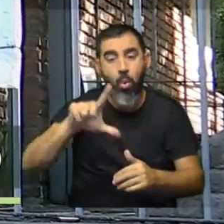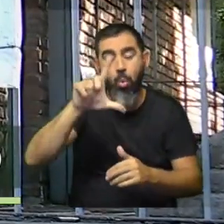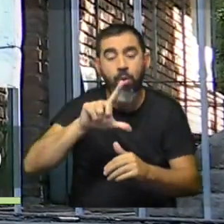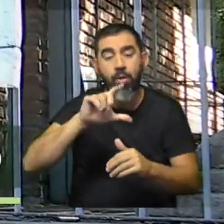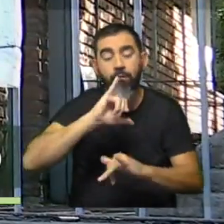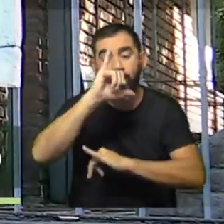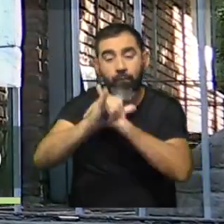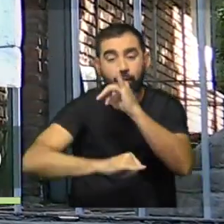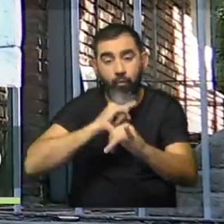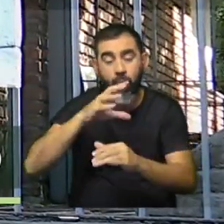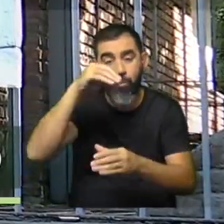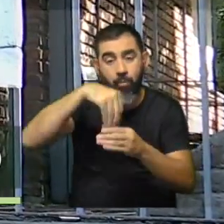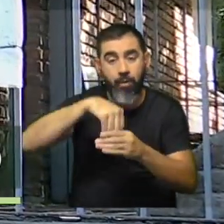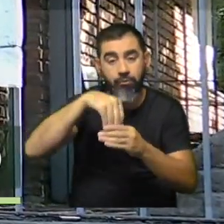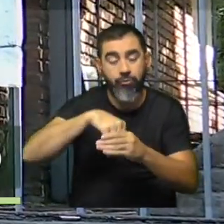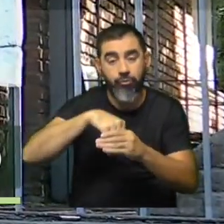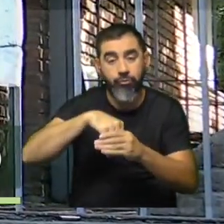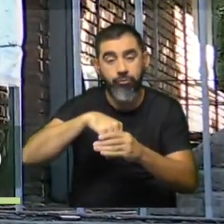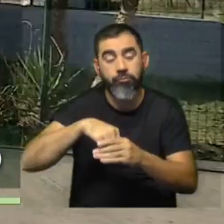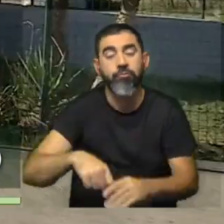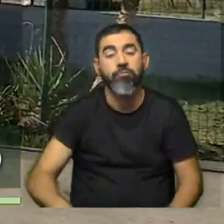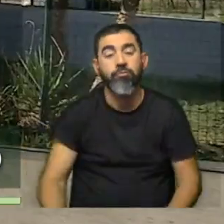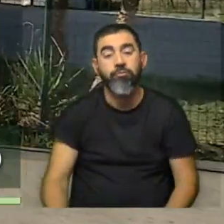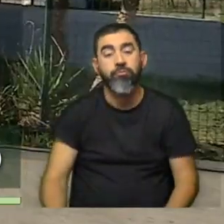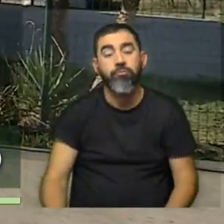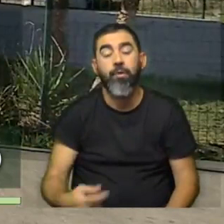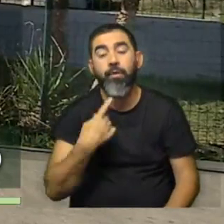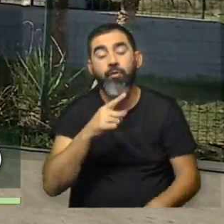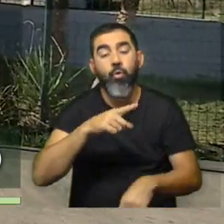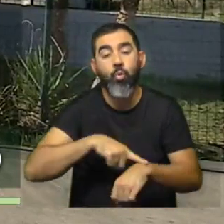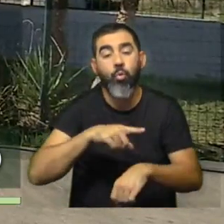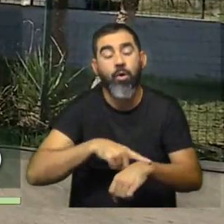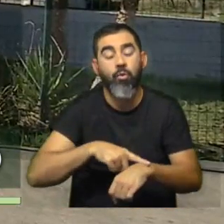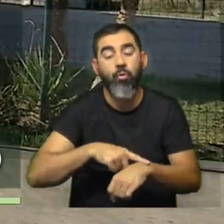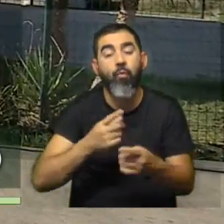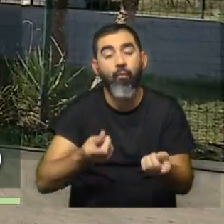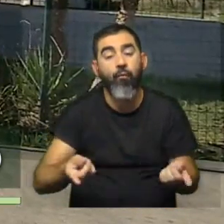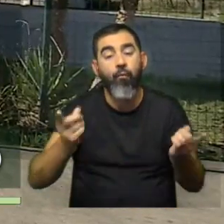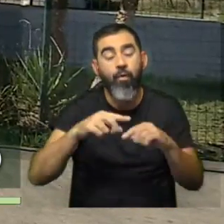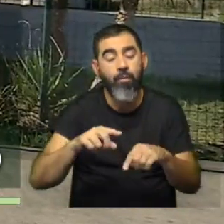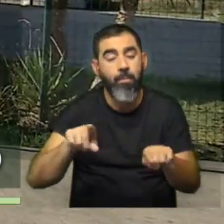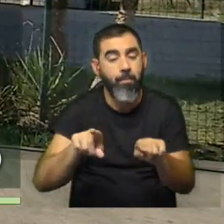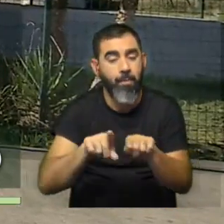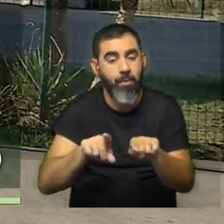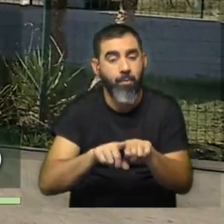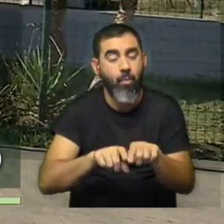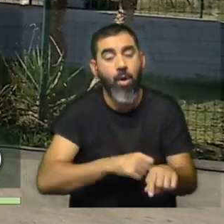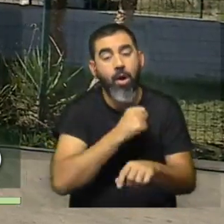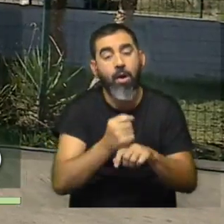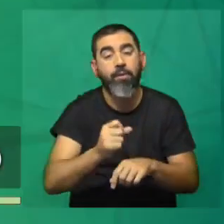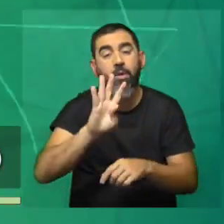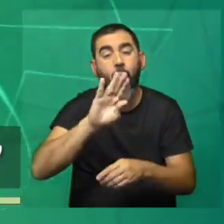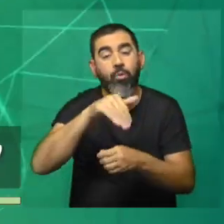comunicación interna a la que pudo acceder MBD Noticias da cuenta que el horario de atención volvió a restablecerse hasta las